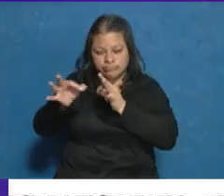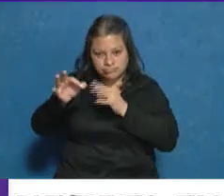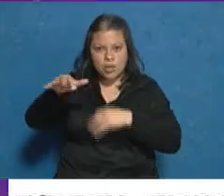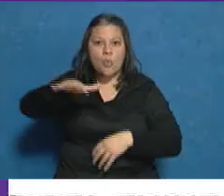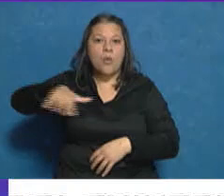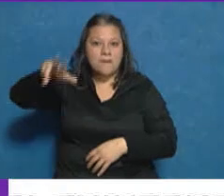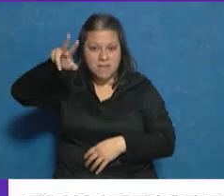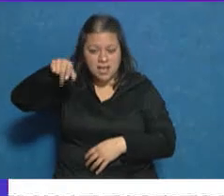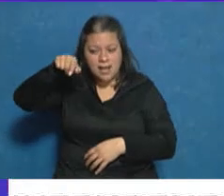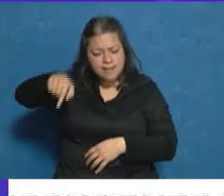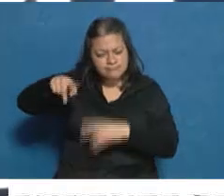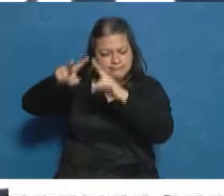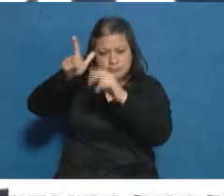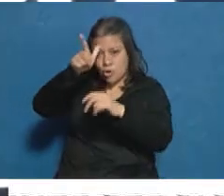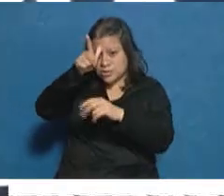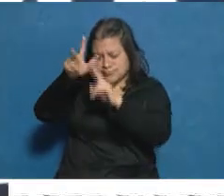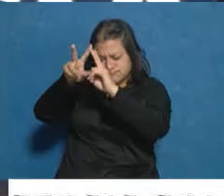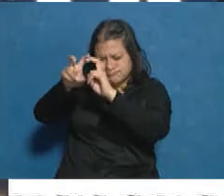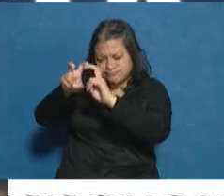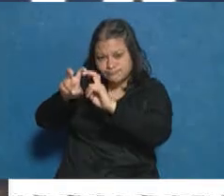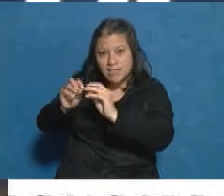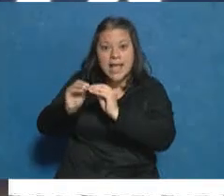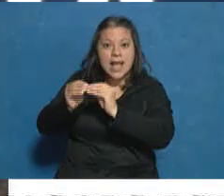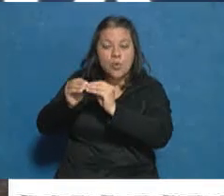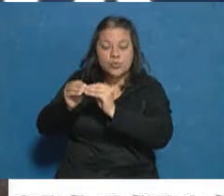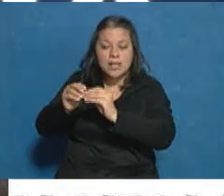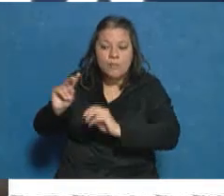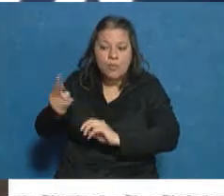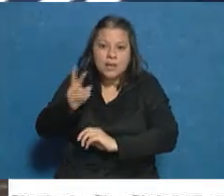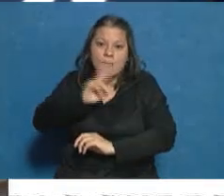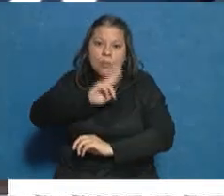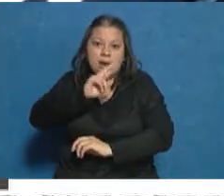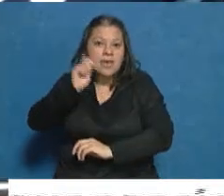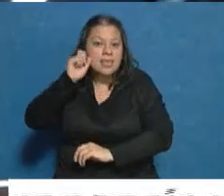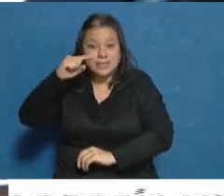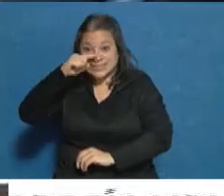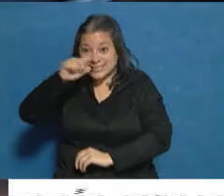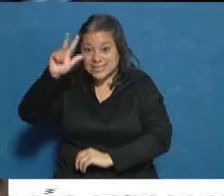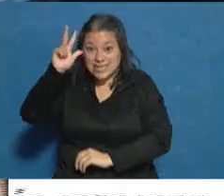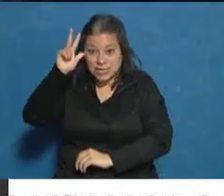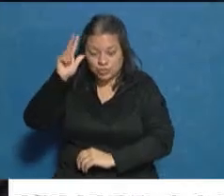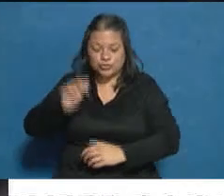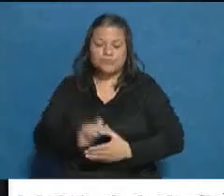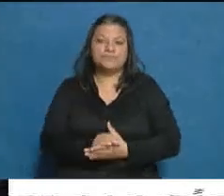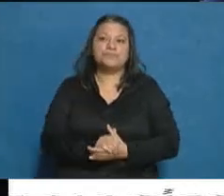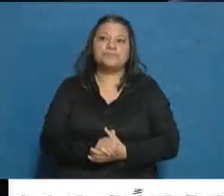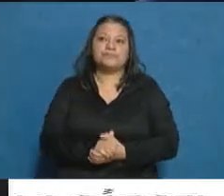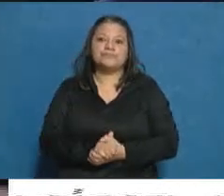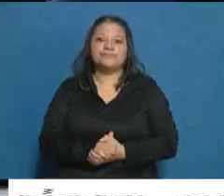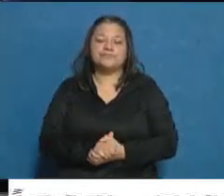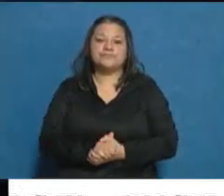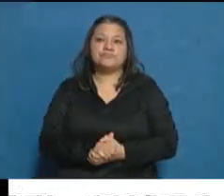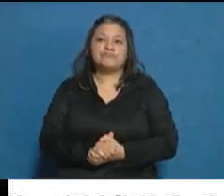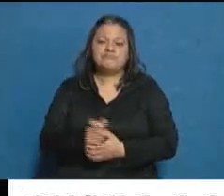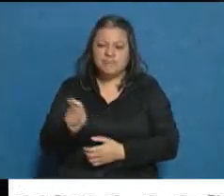está investigando todavía las causas de la muerte de esta señora de 78 años, como bien vos decías, y de